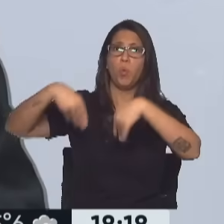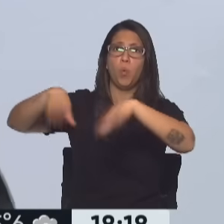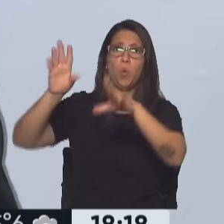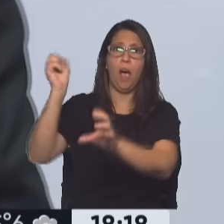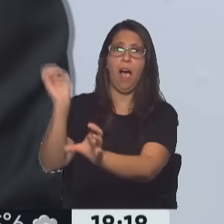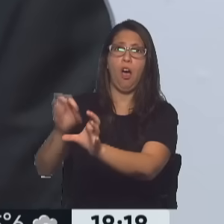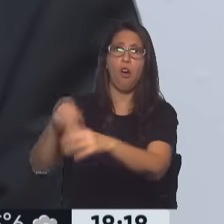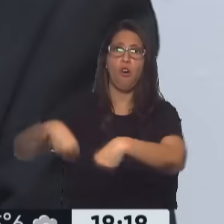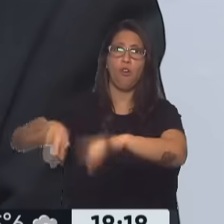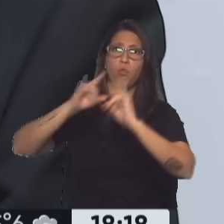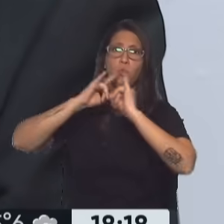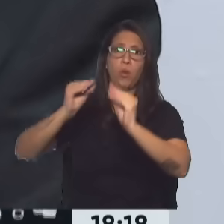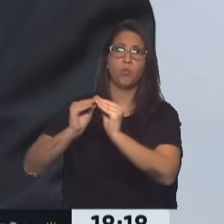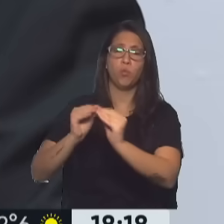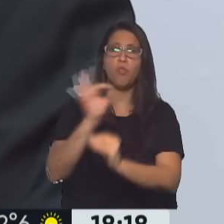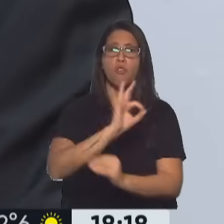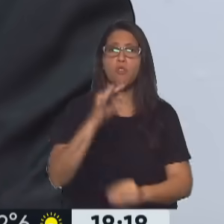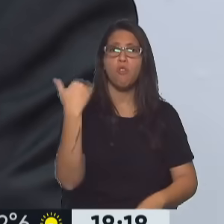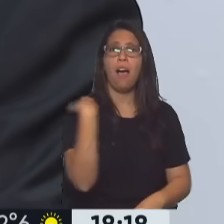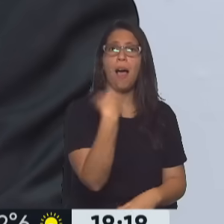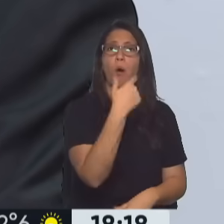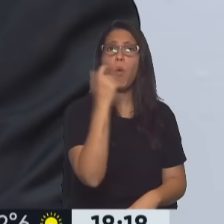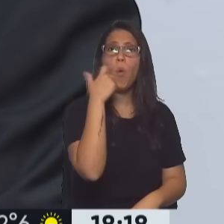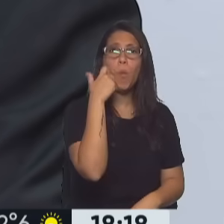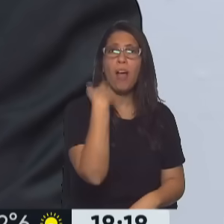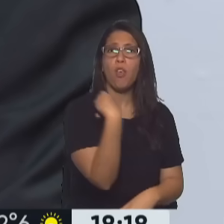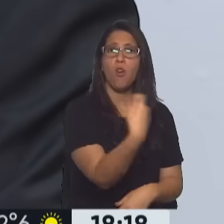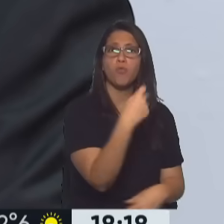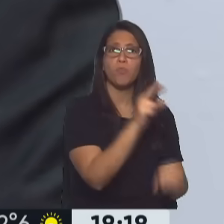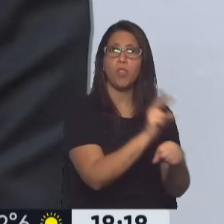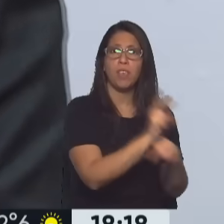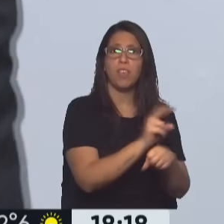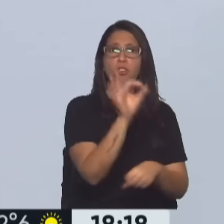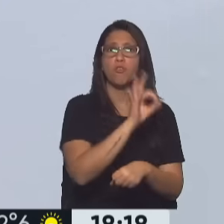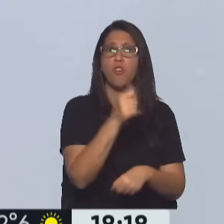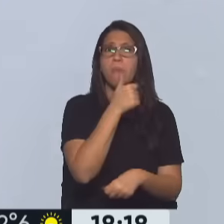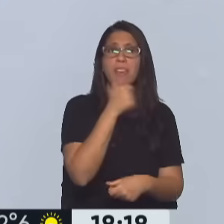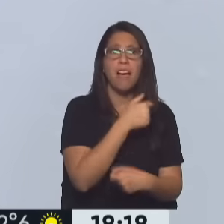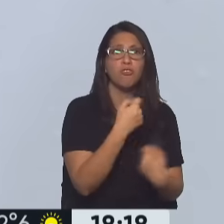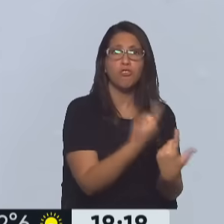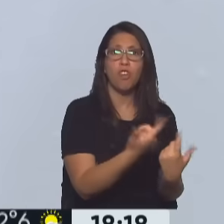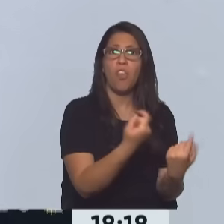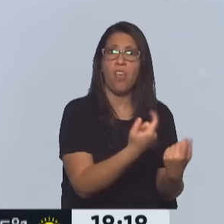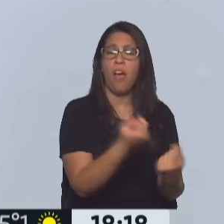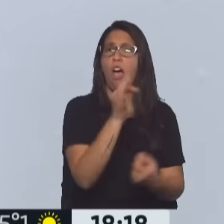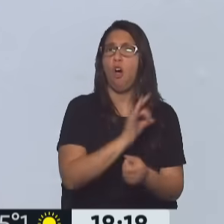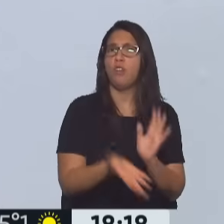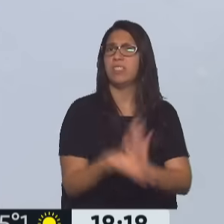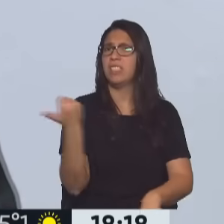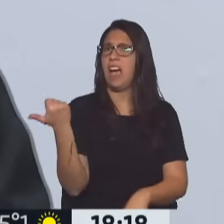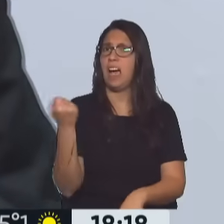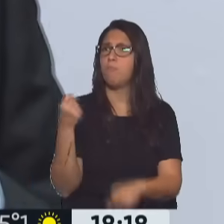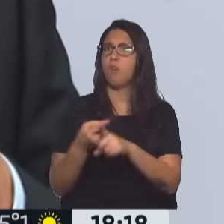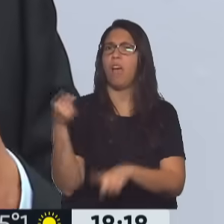Si queremos vivir en un país con jubilados protegidos por su programa de medicamentos o si se los sacan porque dicen que es